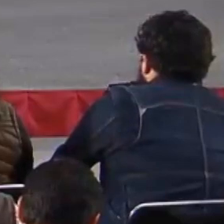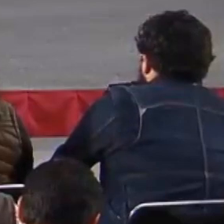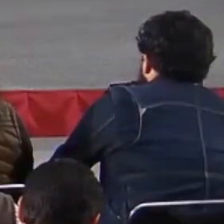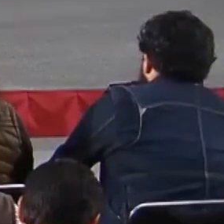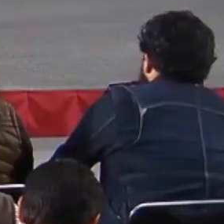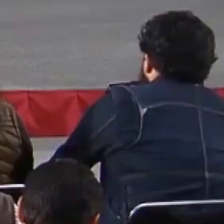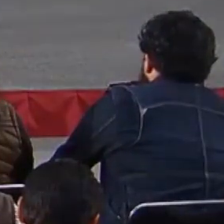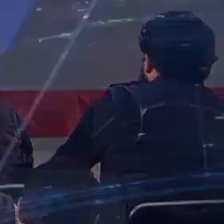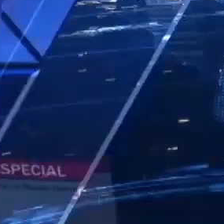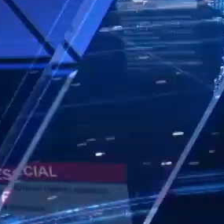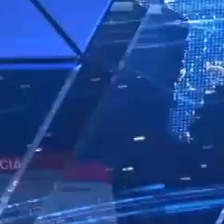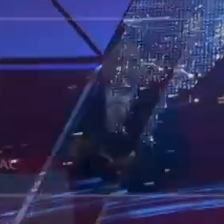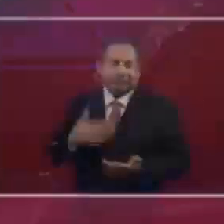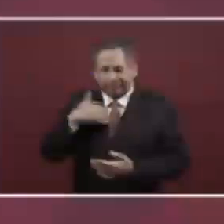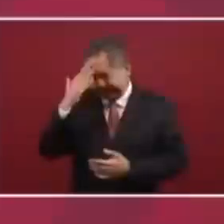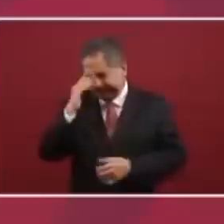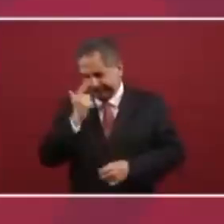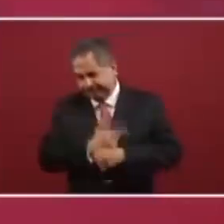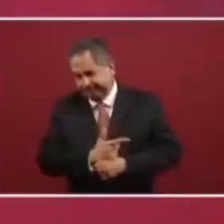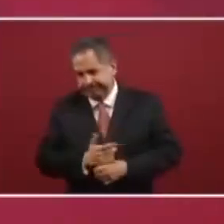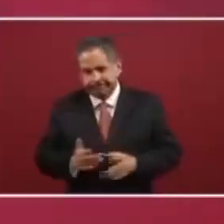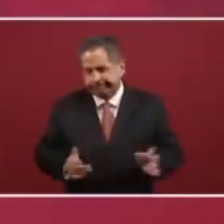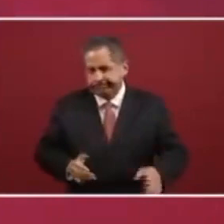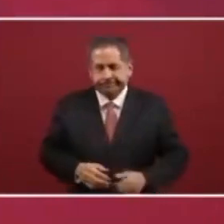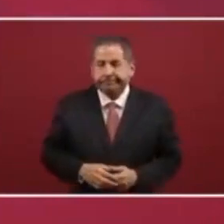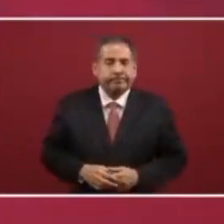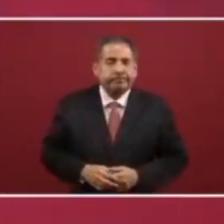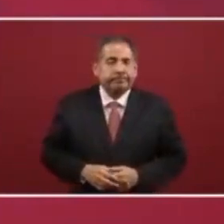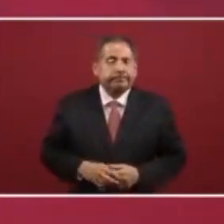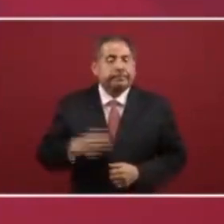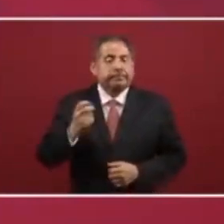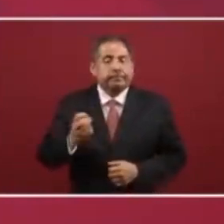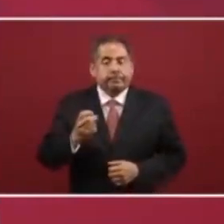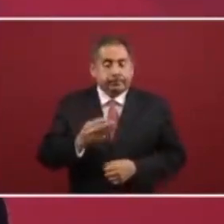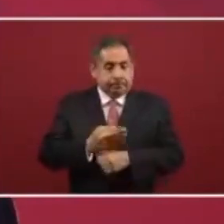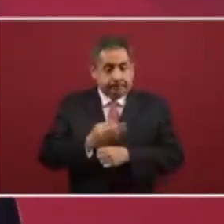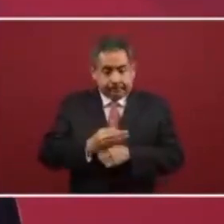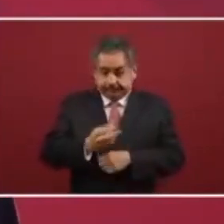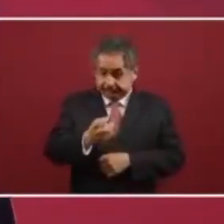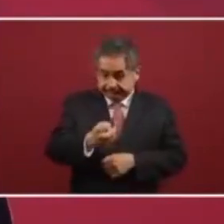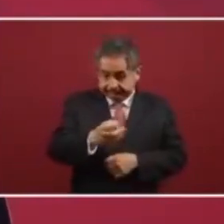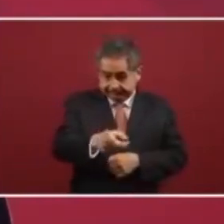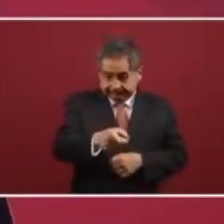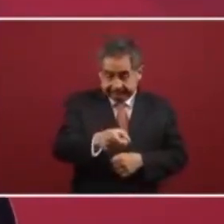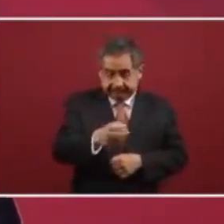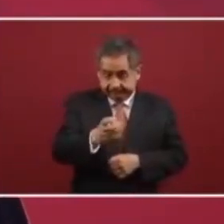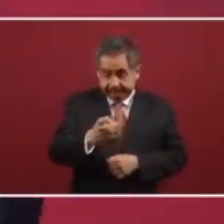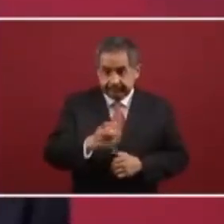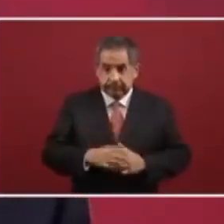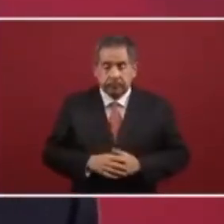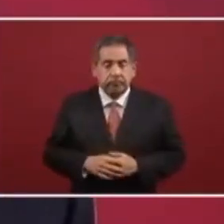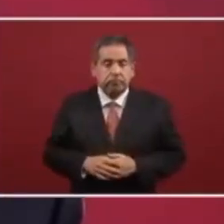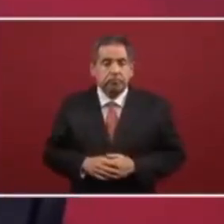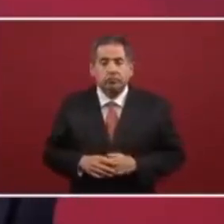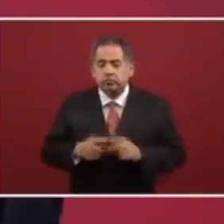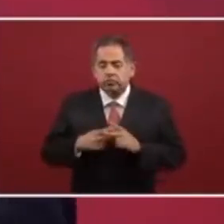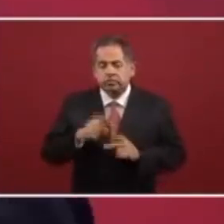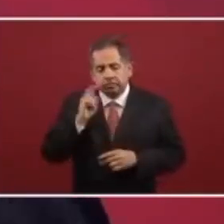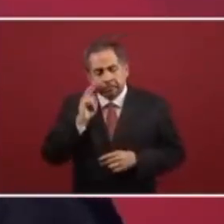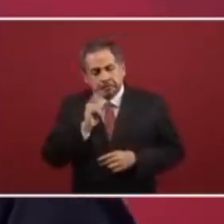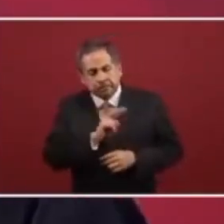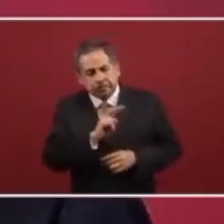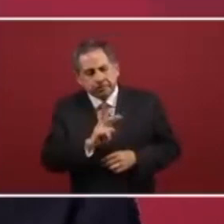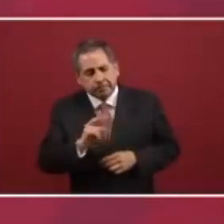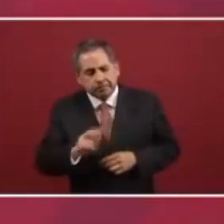son grupos entonces en este caso empecé a notar de que